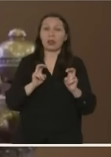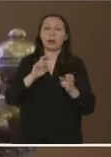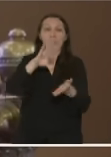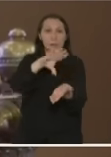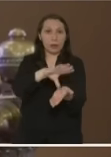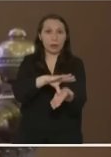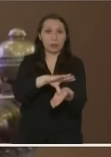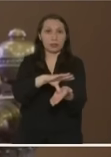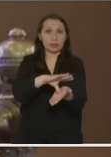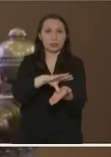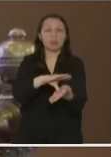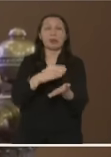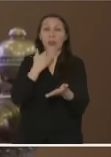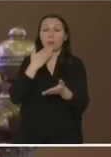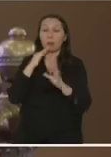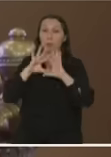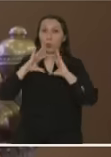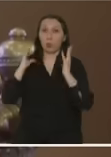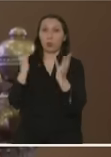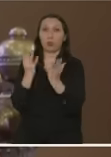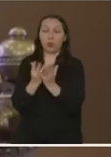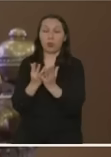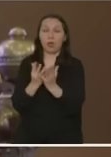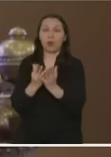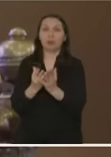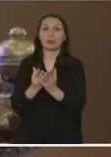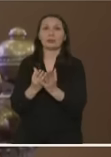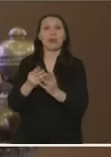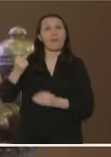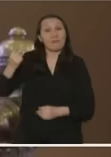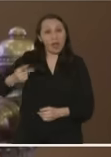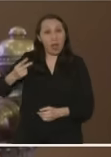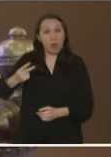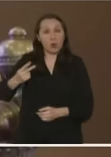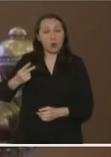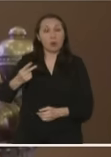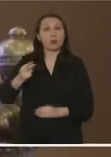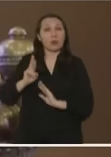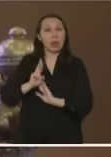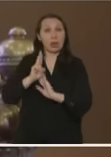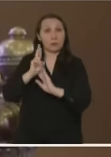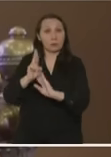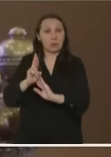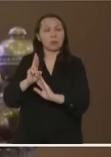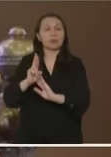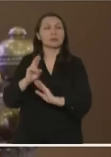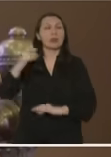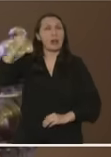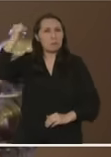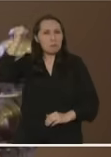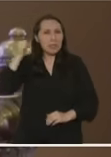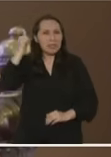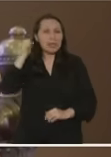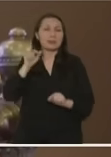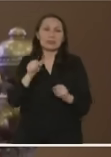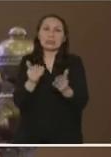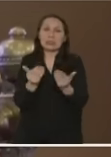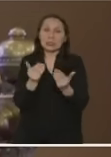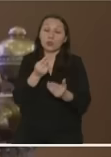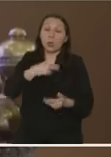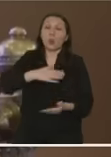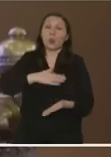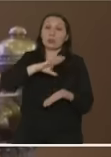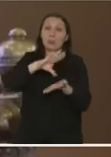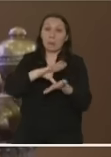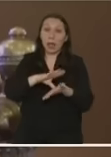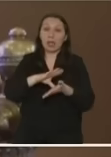nivel nacional como mundial, estos valores que representó Sebastián Piñera siguen siendo necesarios para que nuestro